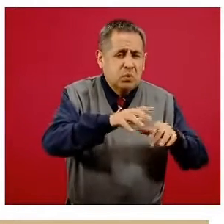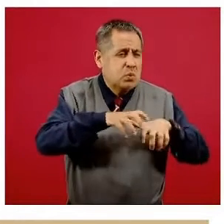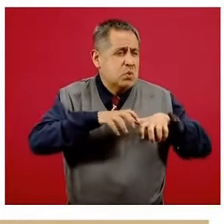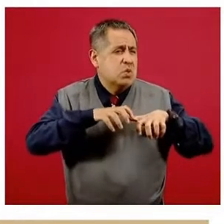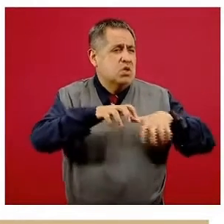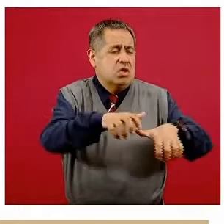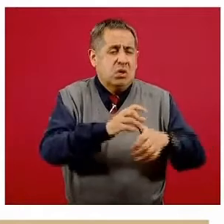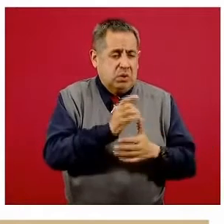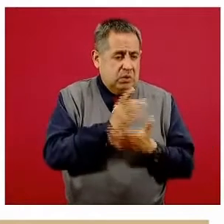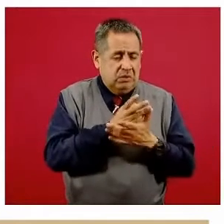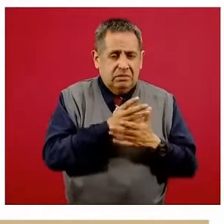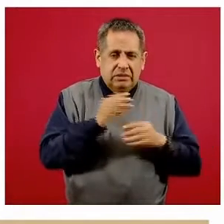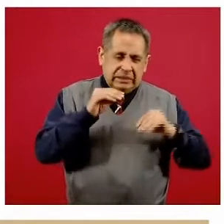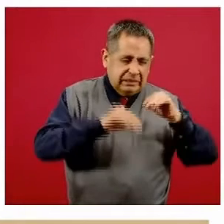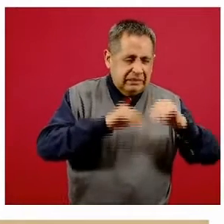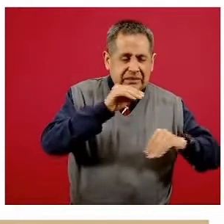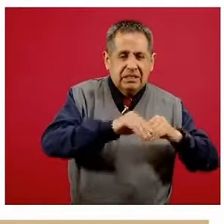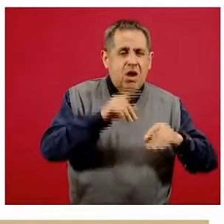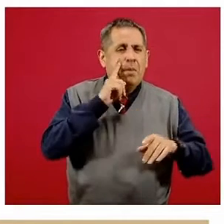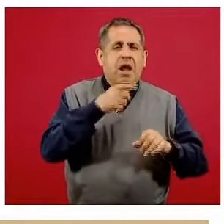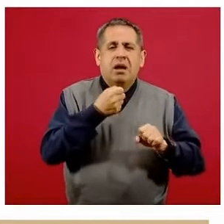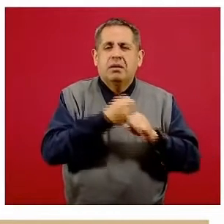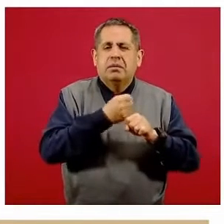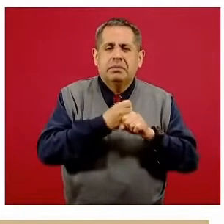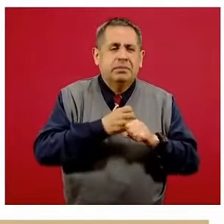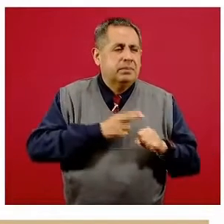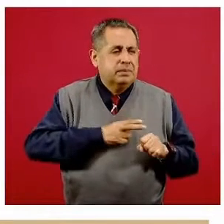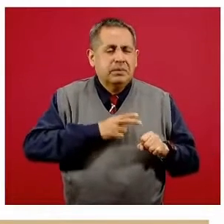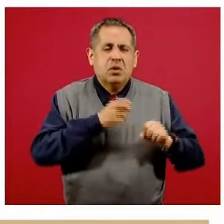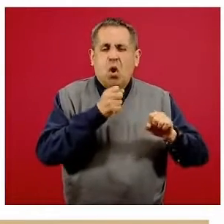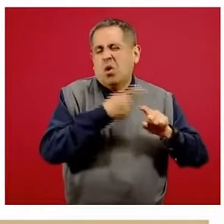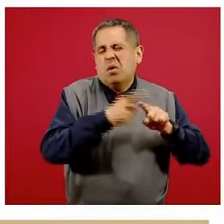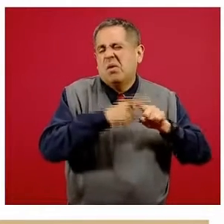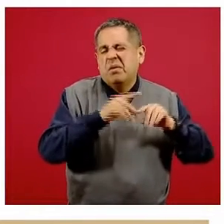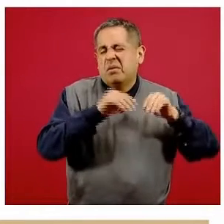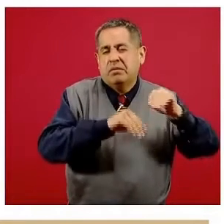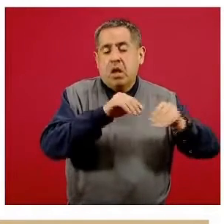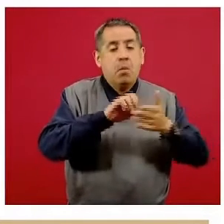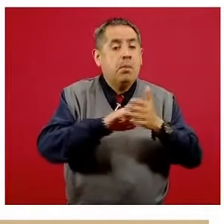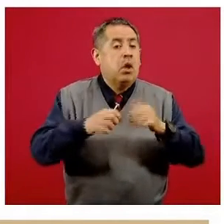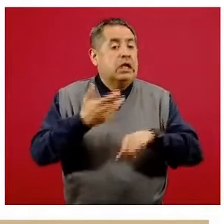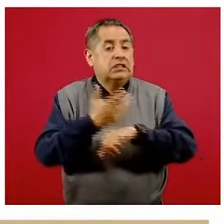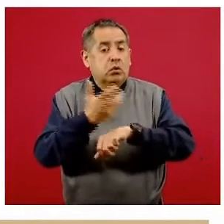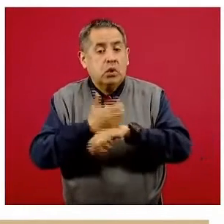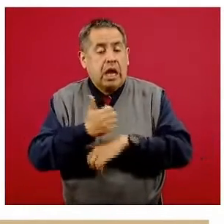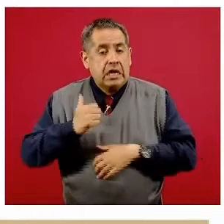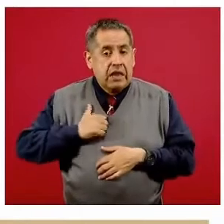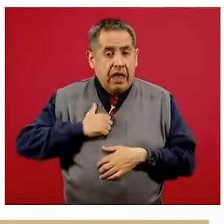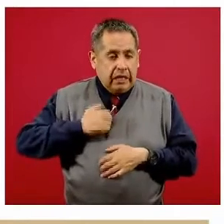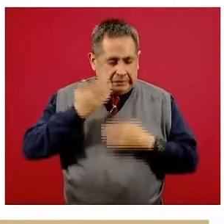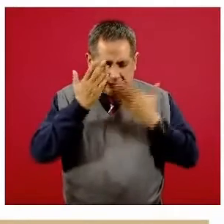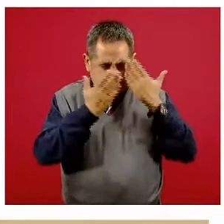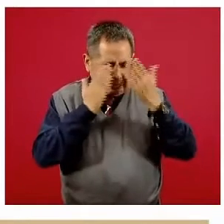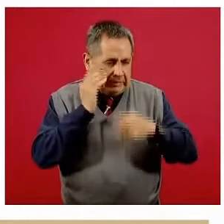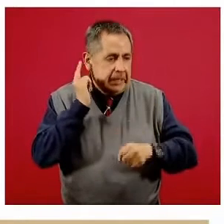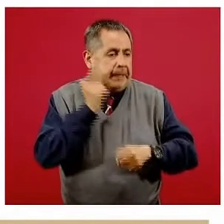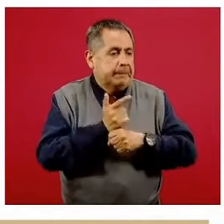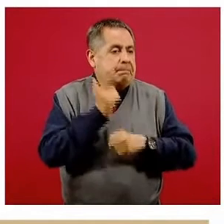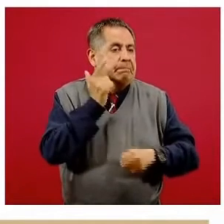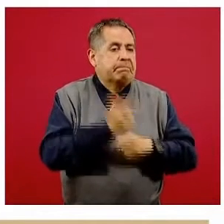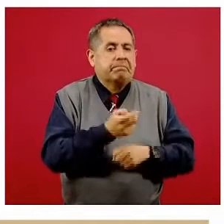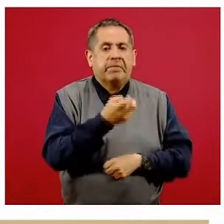extensiva nitratos de los fertilizantes en agua, y en Estados Unidos y Canadá hay datos clarísimos de asociación